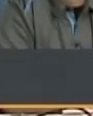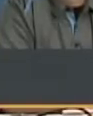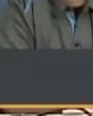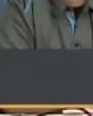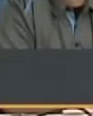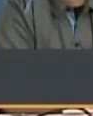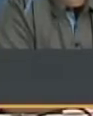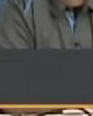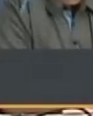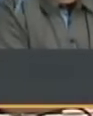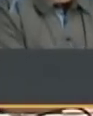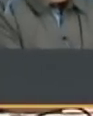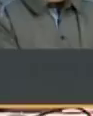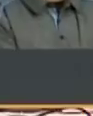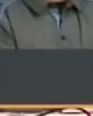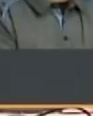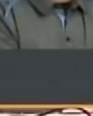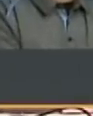No de reformarla